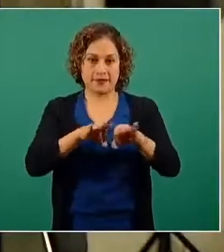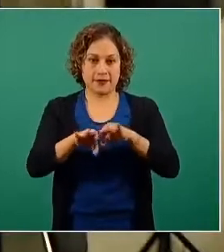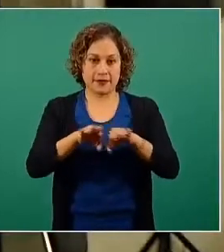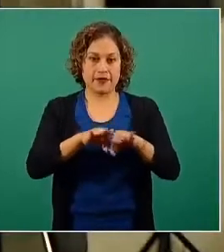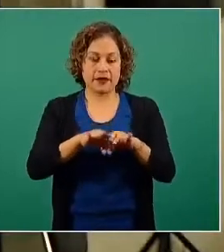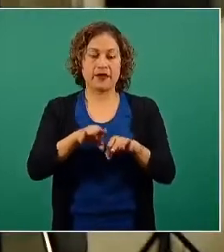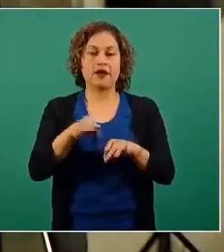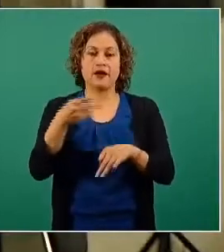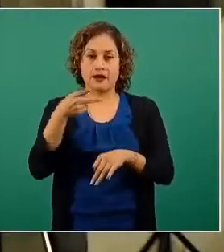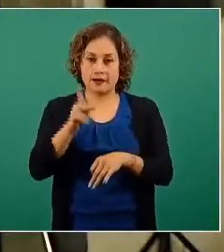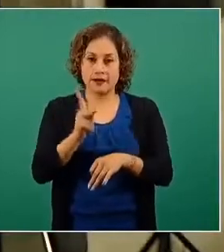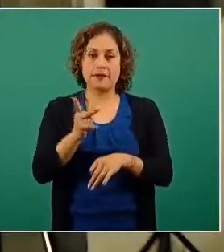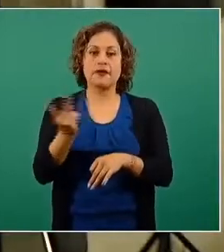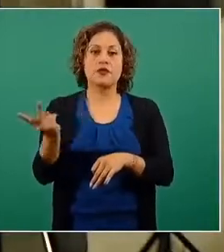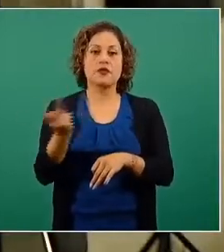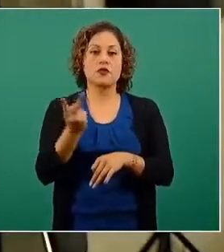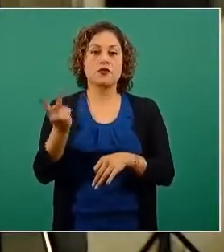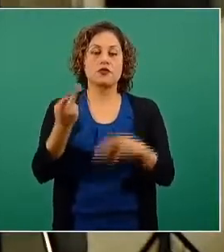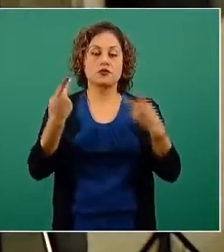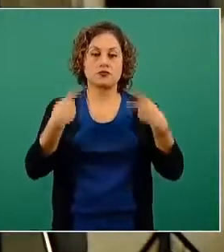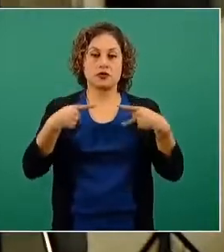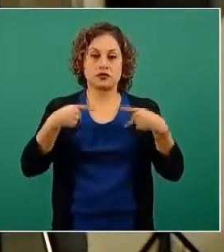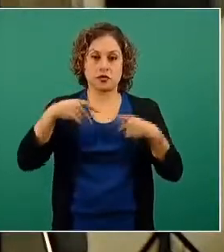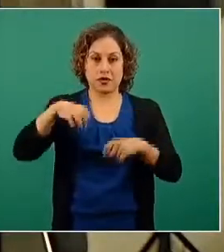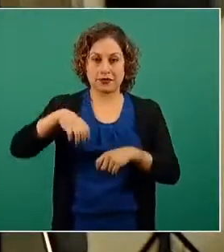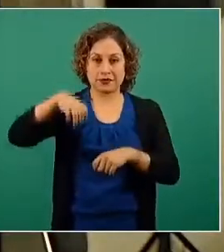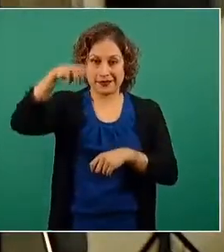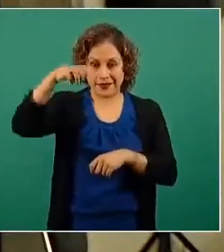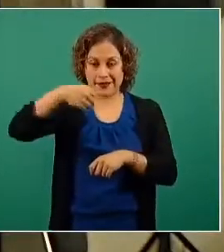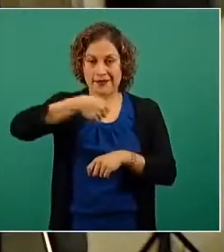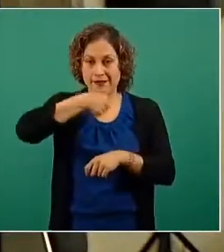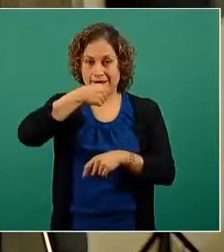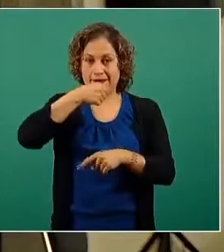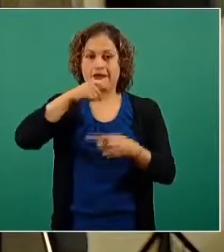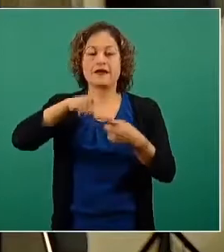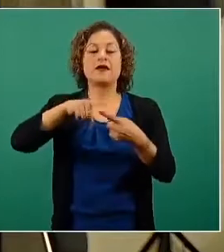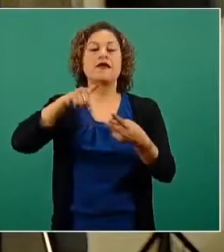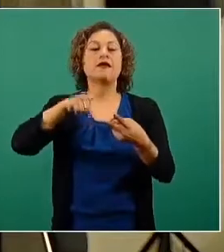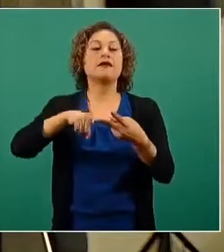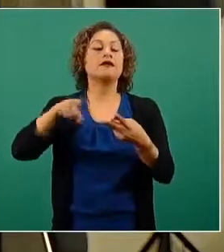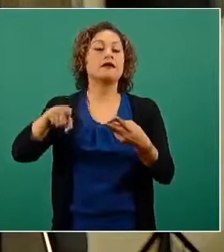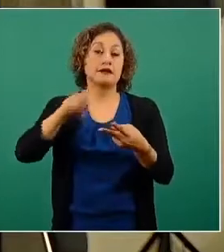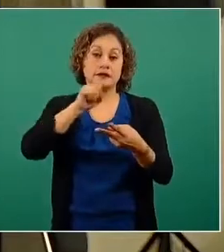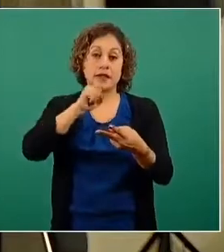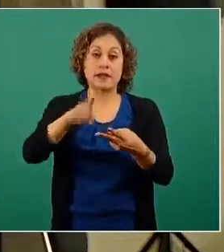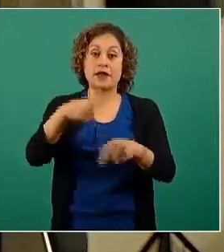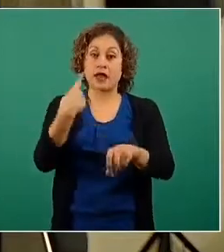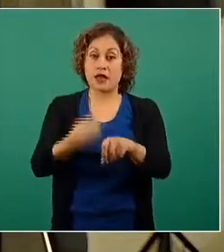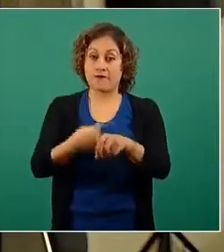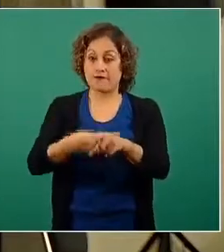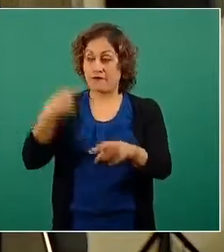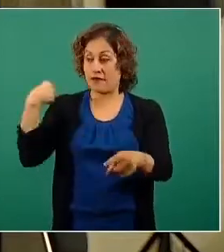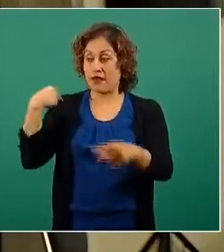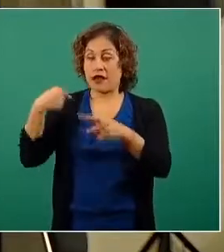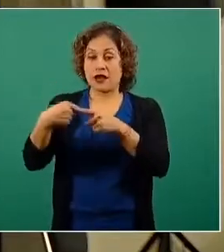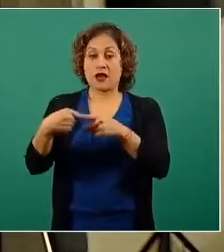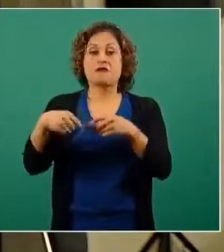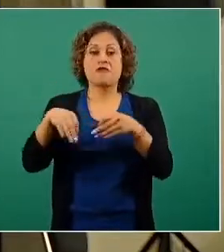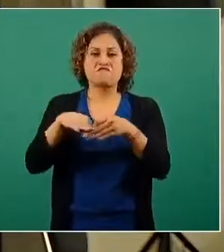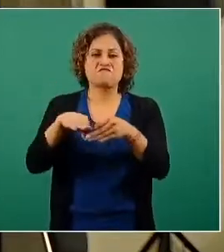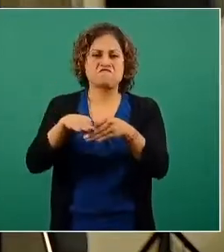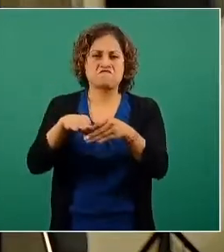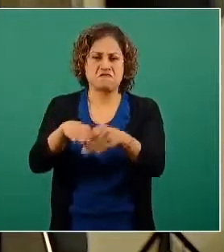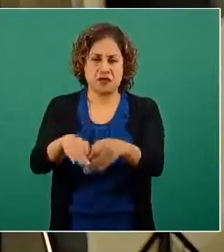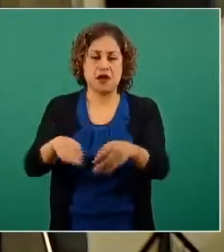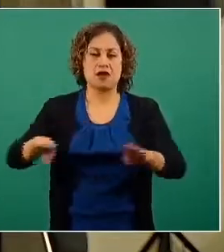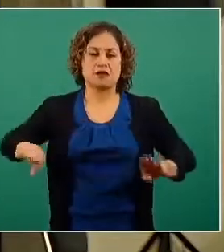son personas vulnerables, tienen comorbilidades y también son personas adultos mayores, estaban resguardados en su hogar. Ajá. Pero no